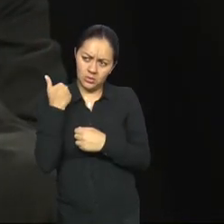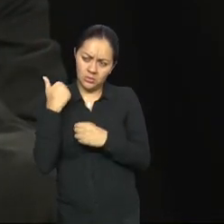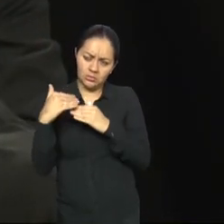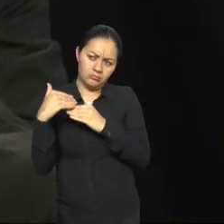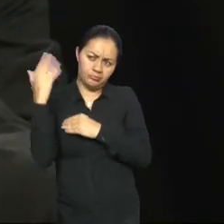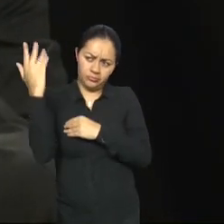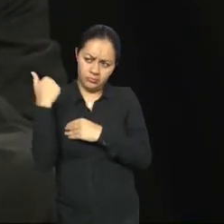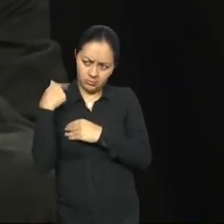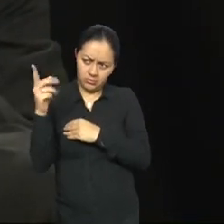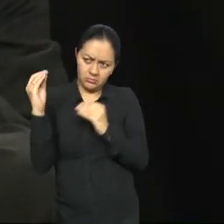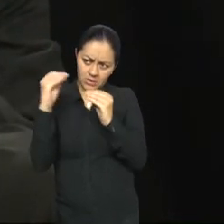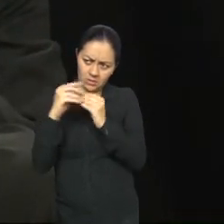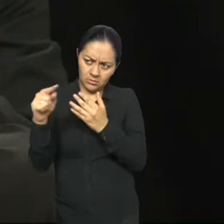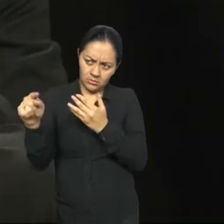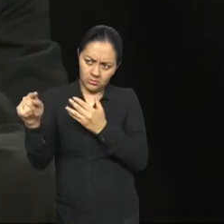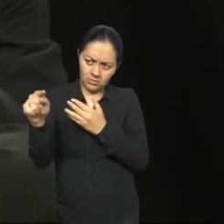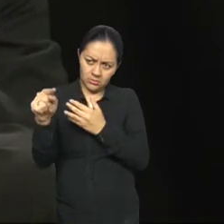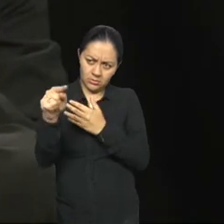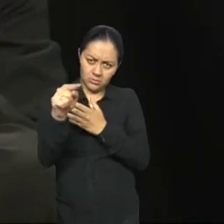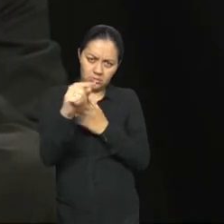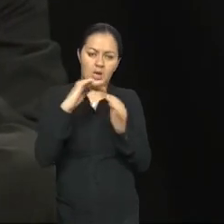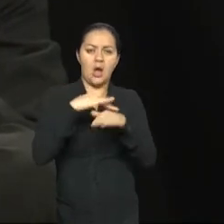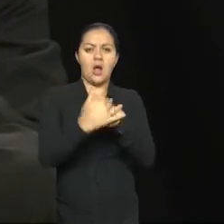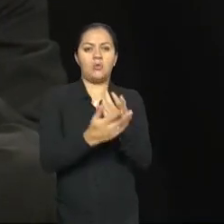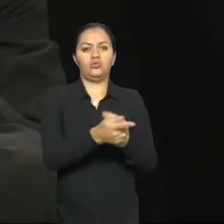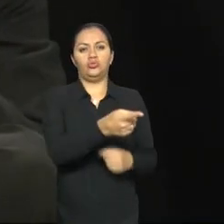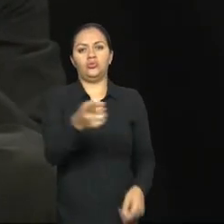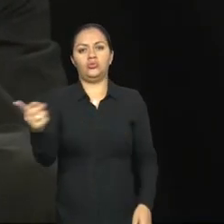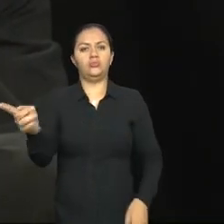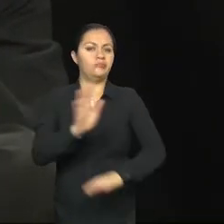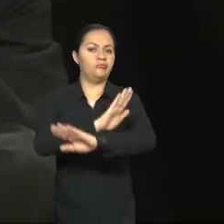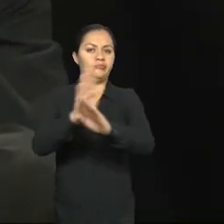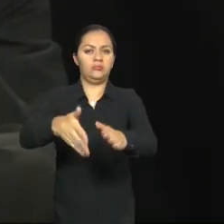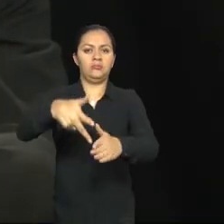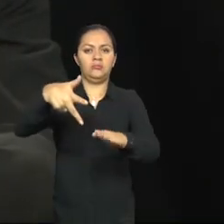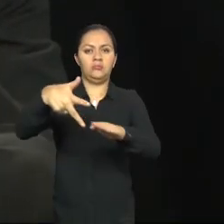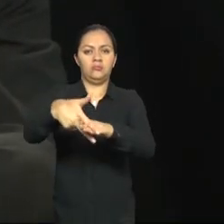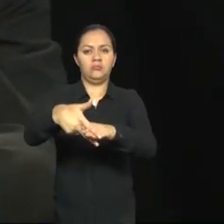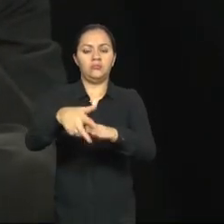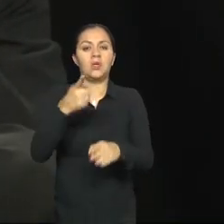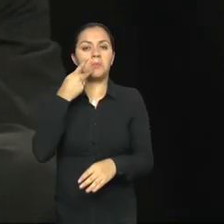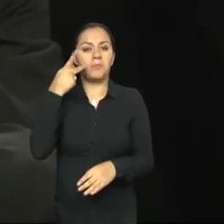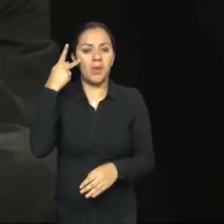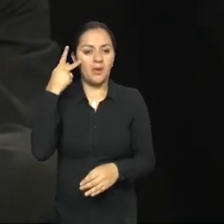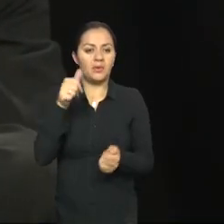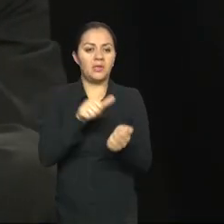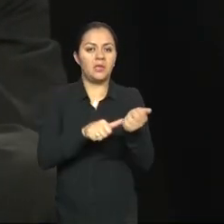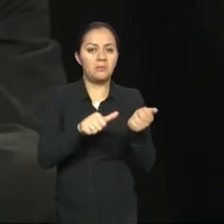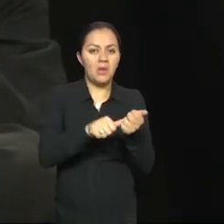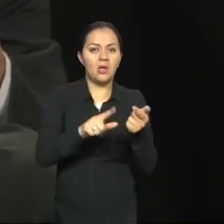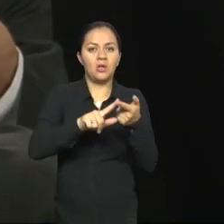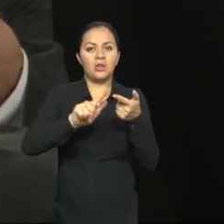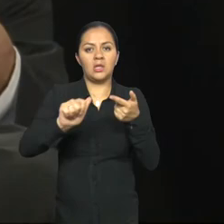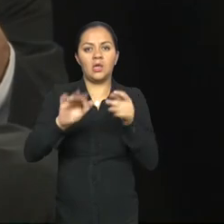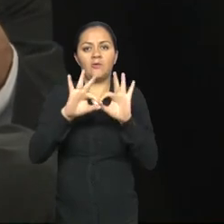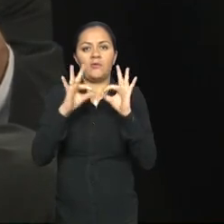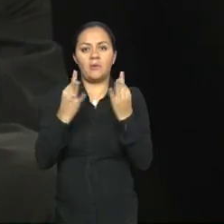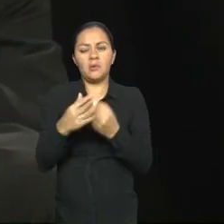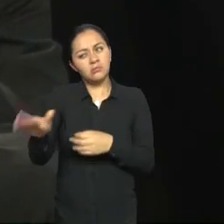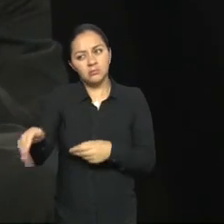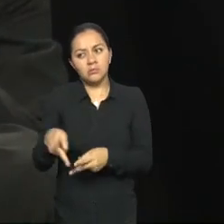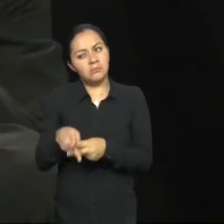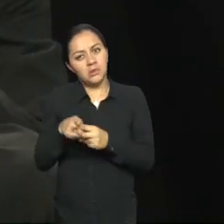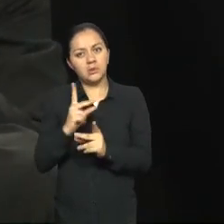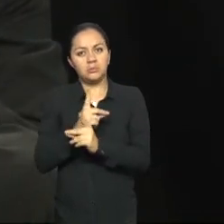gama en los cuales se estaba haciendo el abuso por parte de los contribuyentes, es decir, padres, hermanos, tíos, familiares.